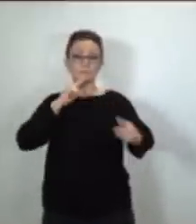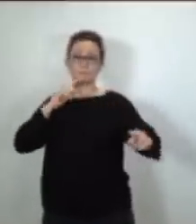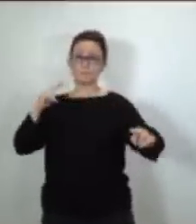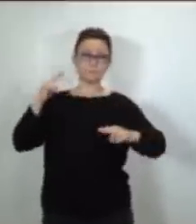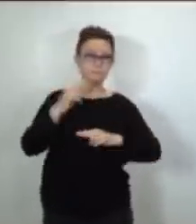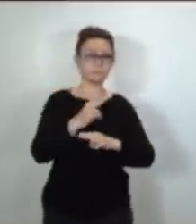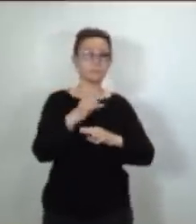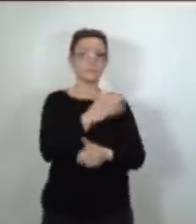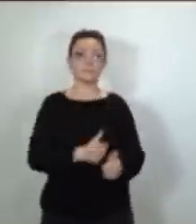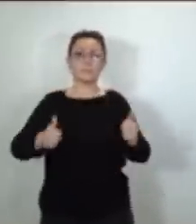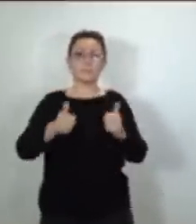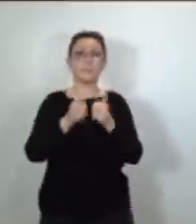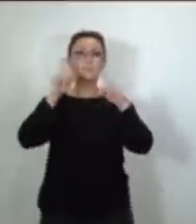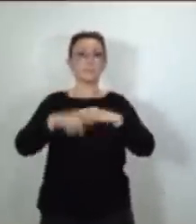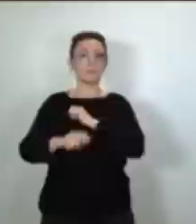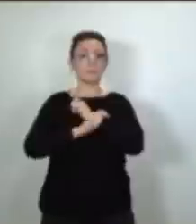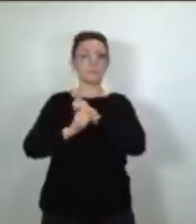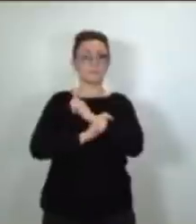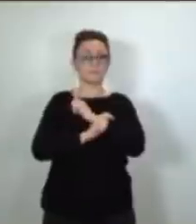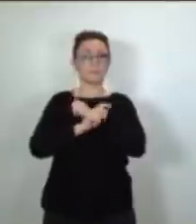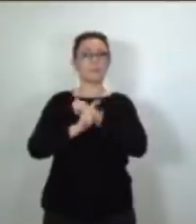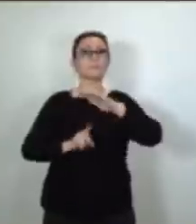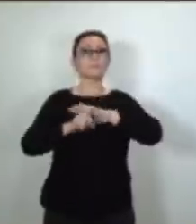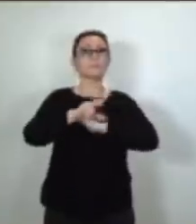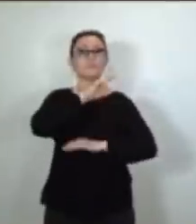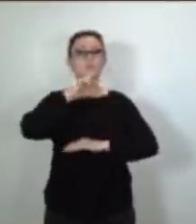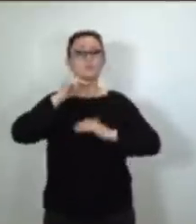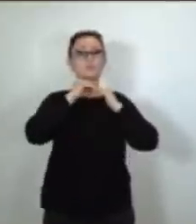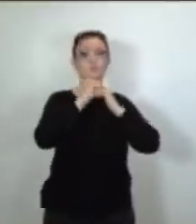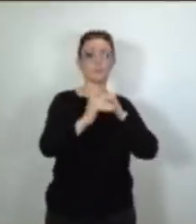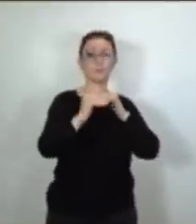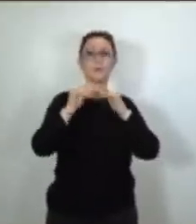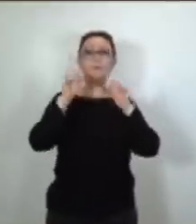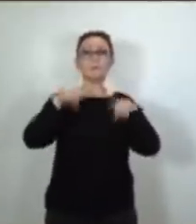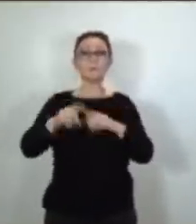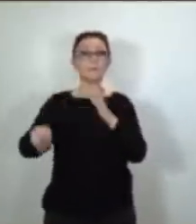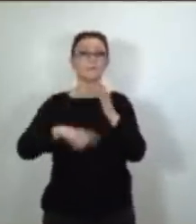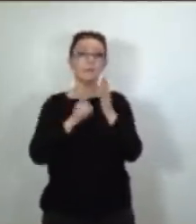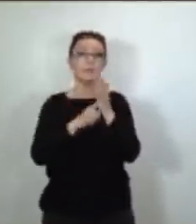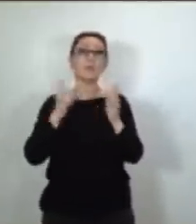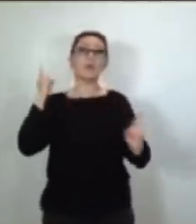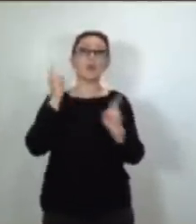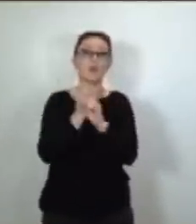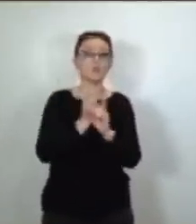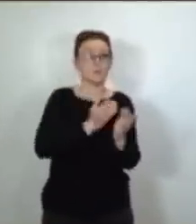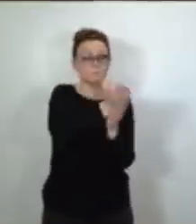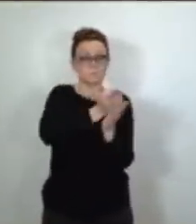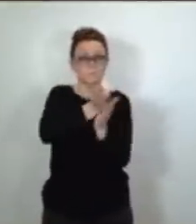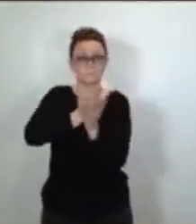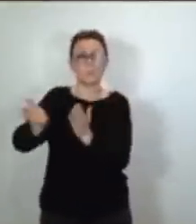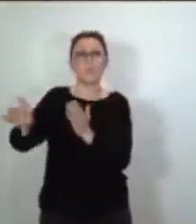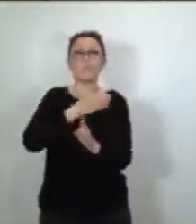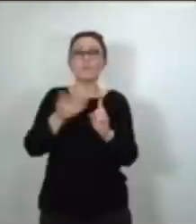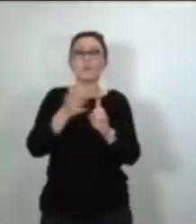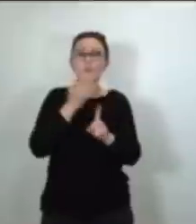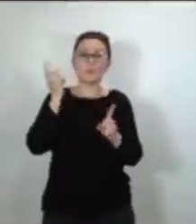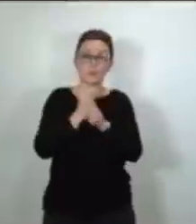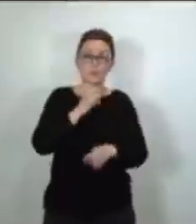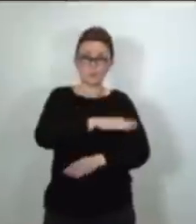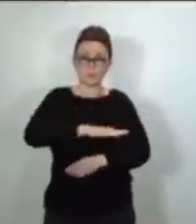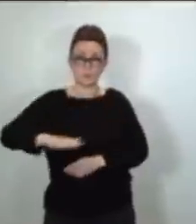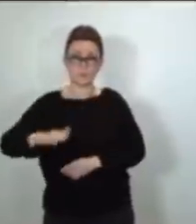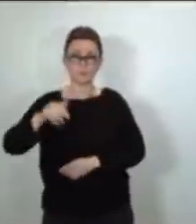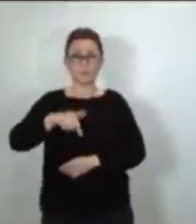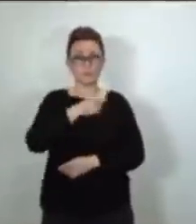la dependencia, la estrategia de desarrollo sostenible o la primera ley contra todas las formas de violencia hacia la infancia de nuestro país.